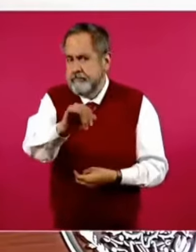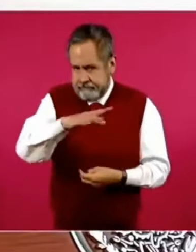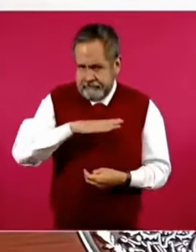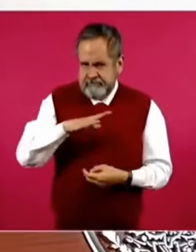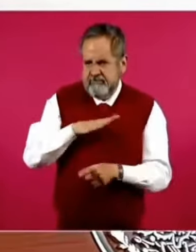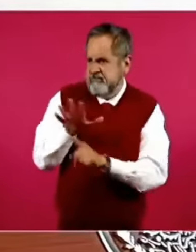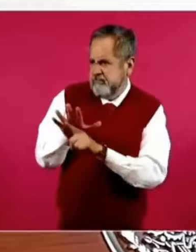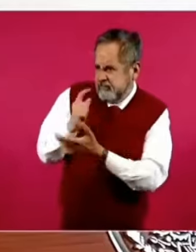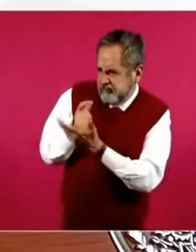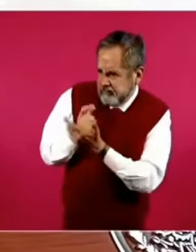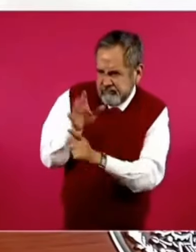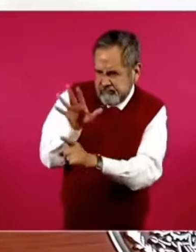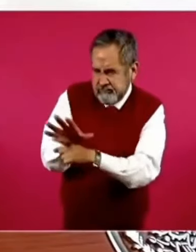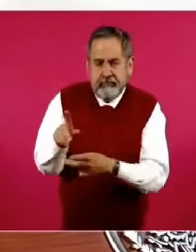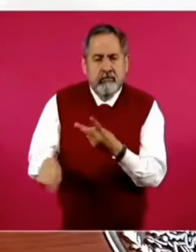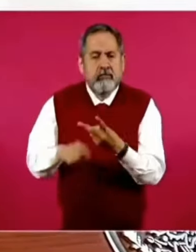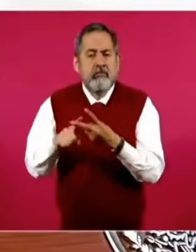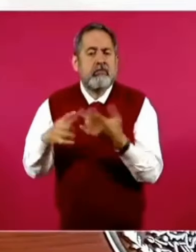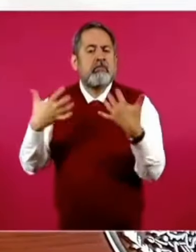empresarios,